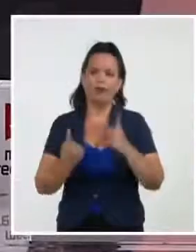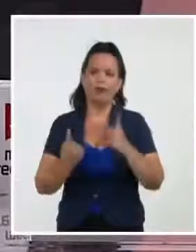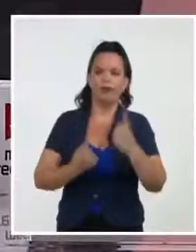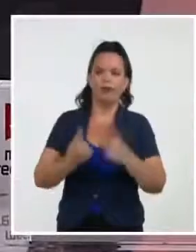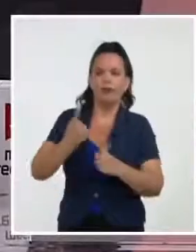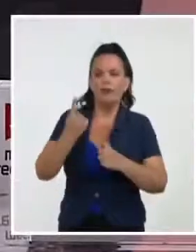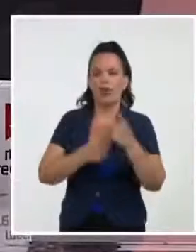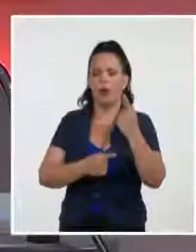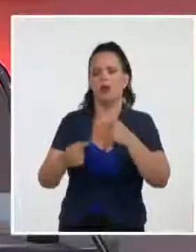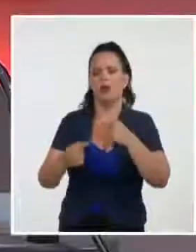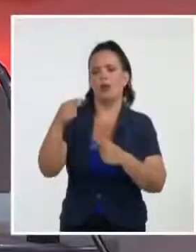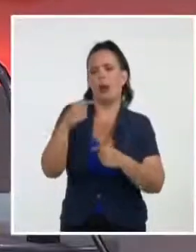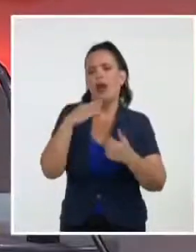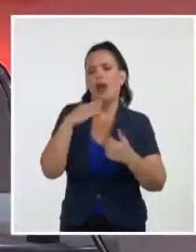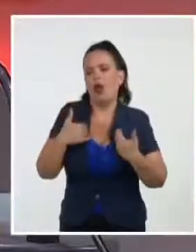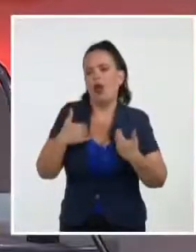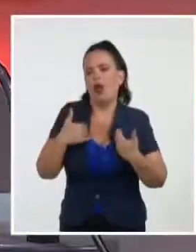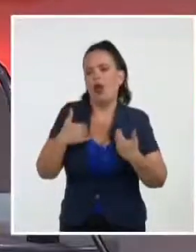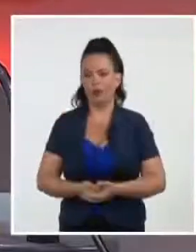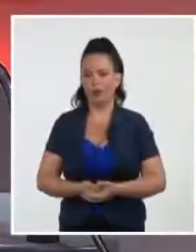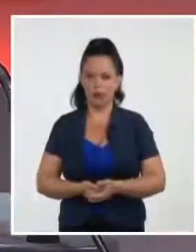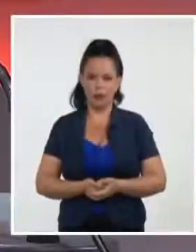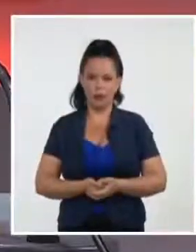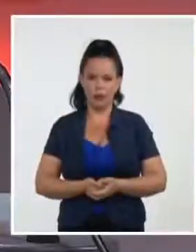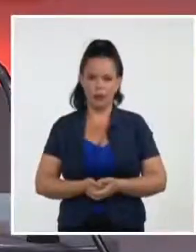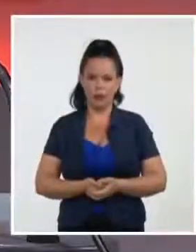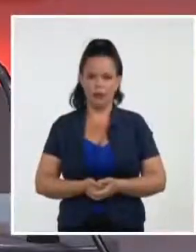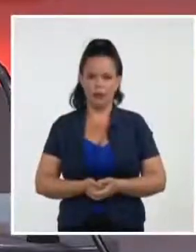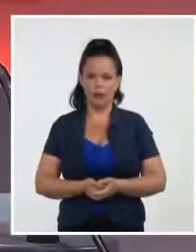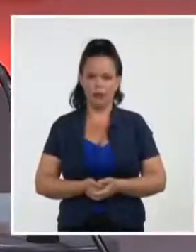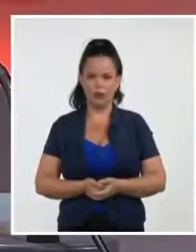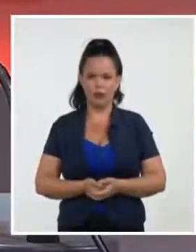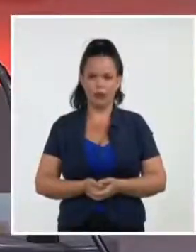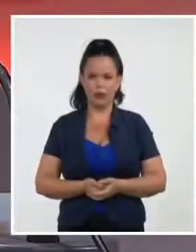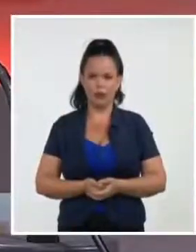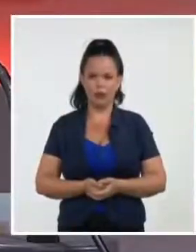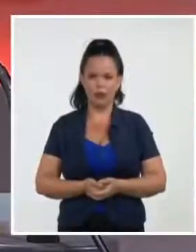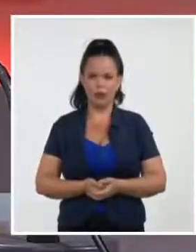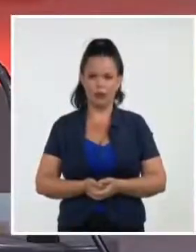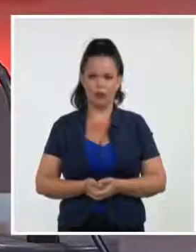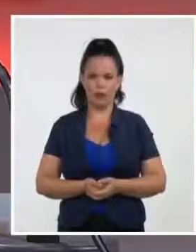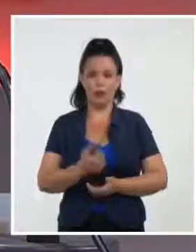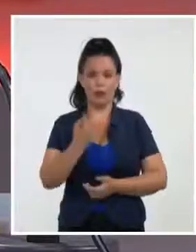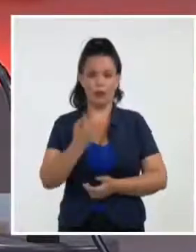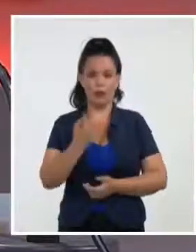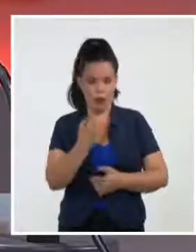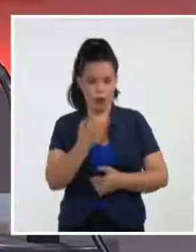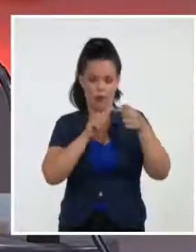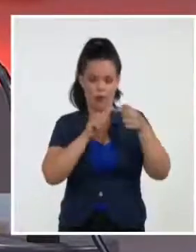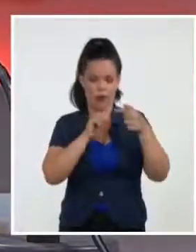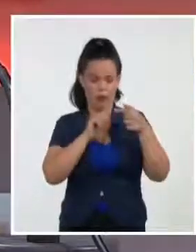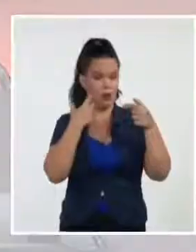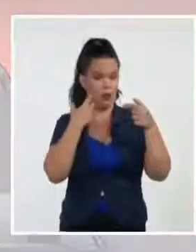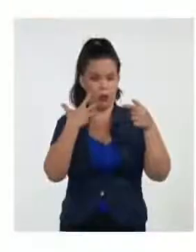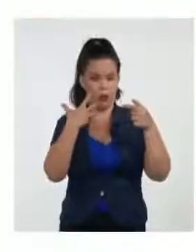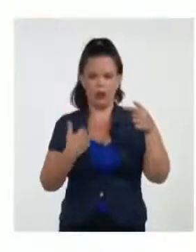en estos casos? Bueno, aquí la variable, es decir, una de las variables más importantes es es el coeficiente de transmisión que está